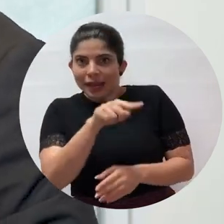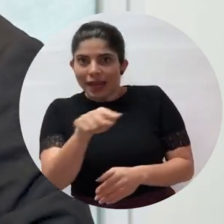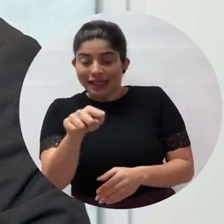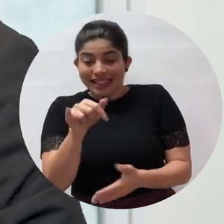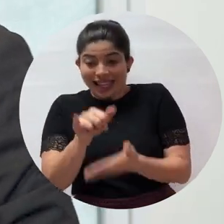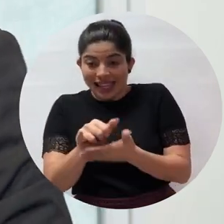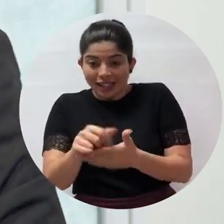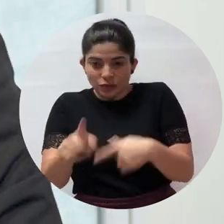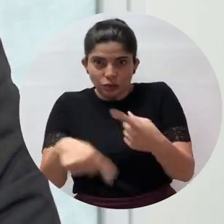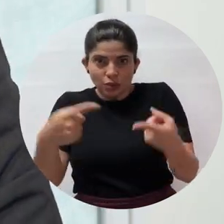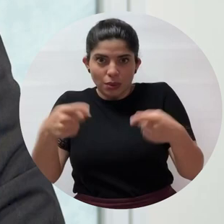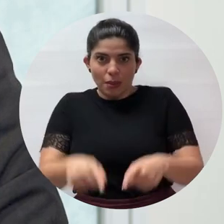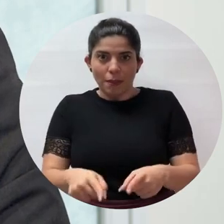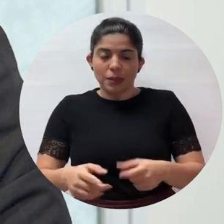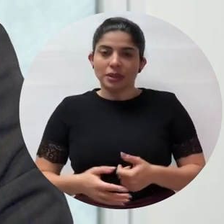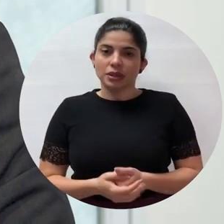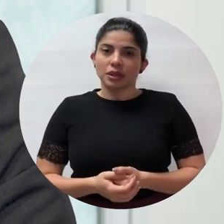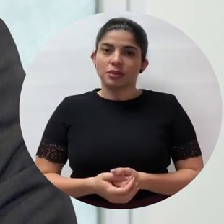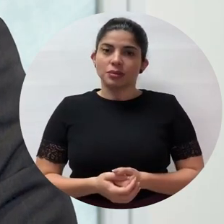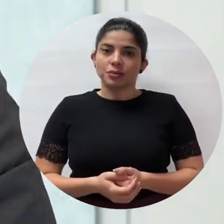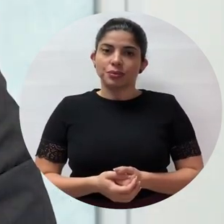costarricenses. Eso es lo que ocurrirá.